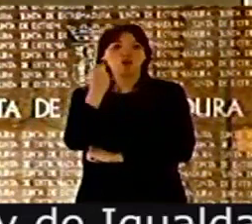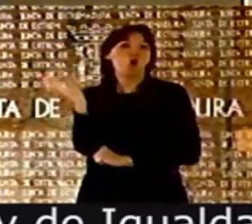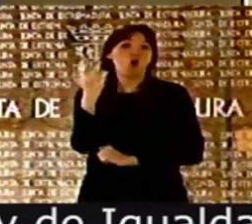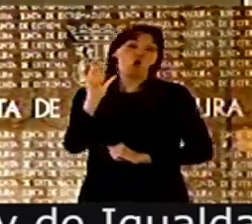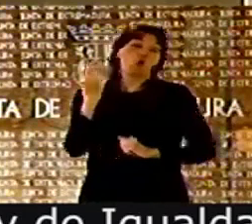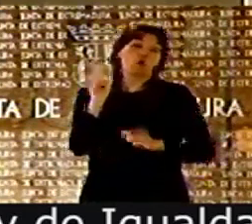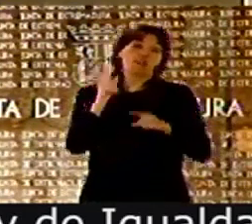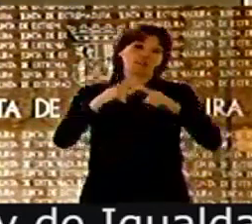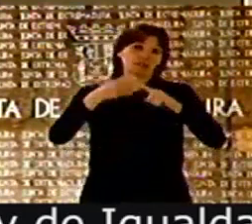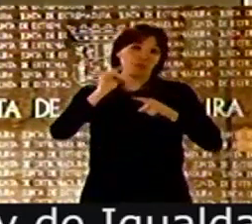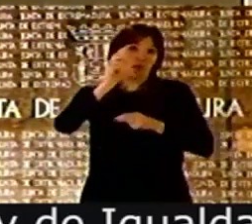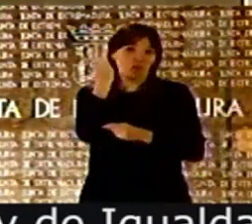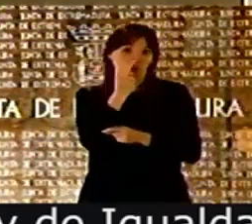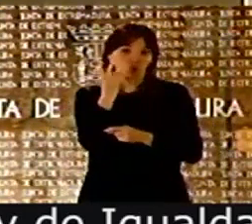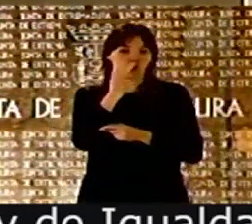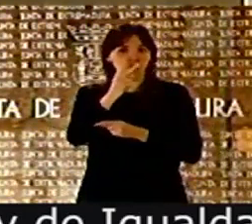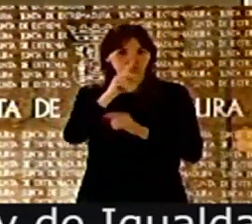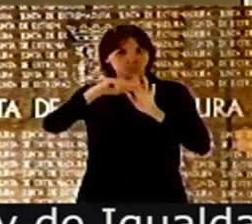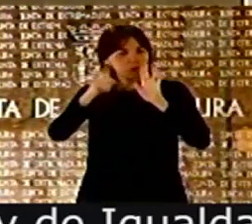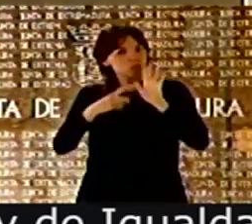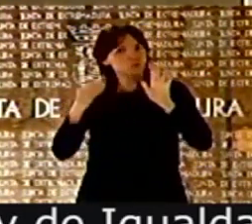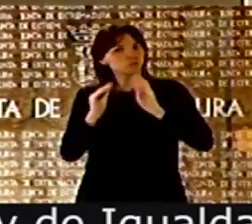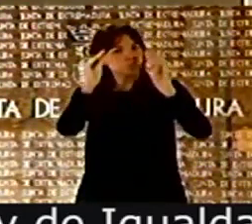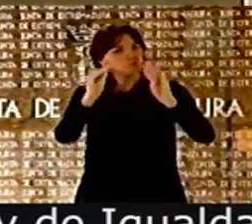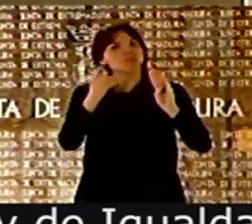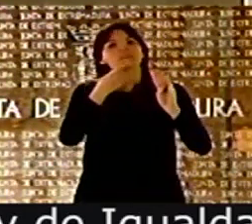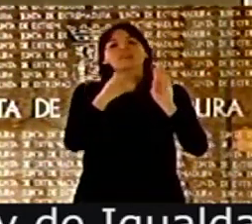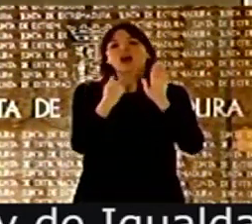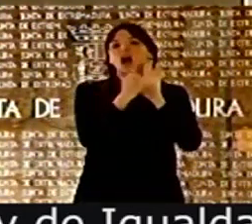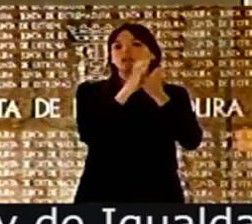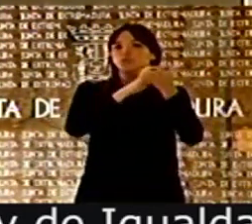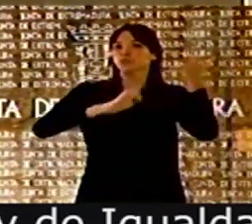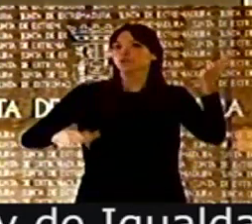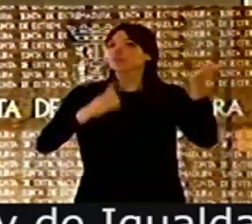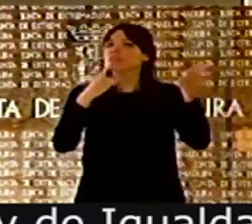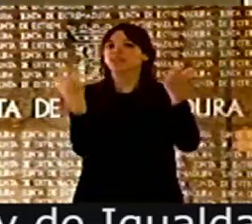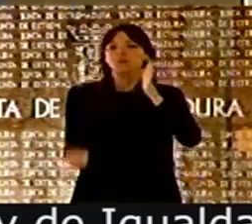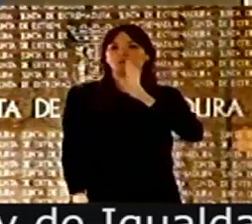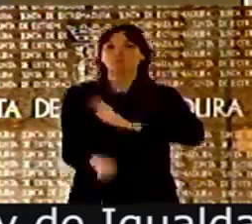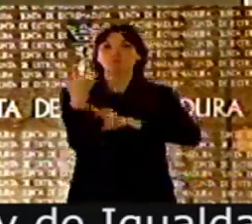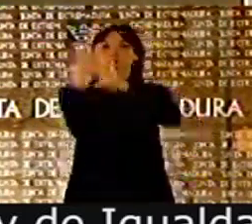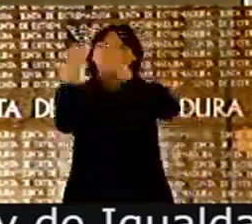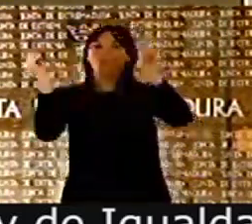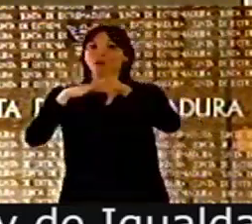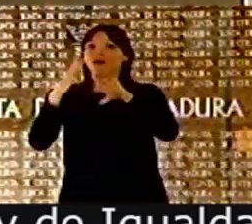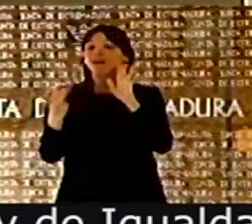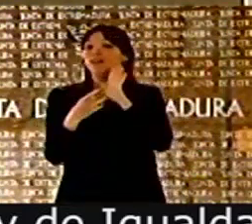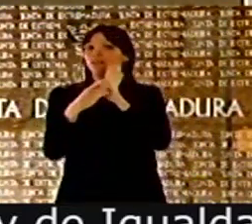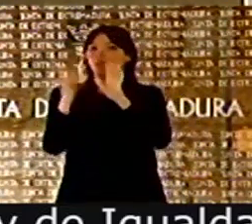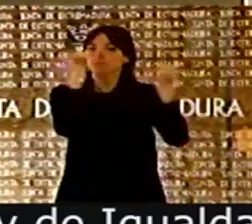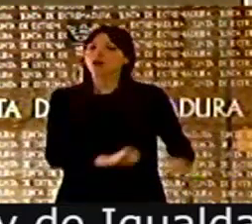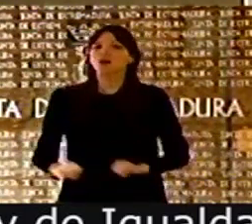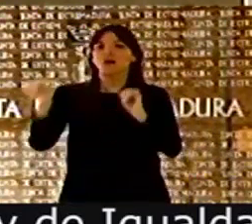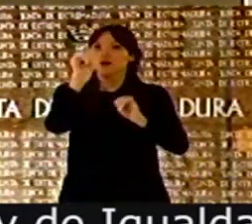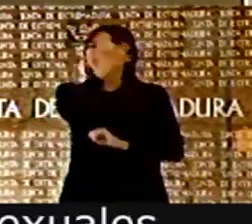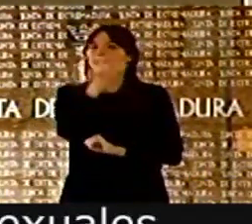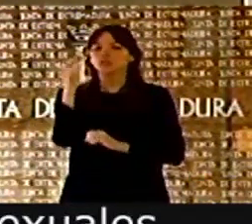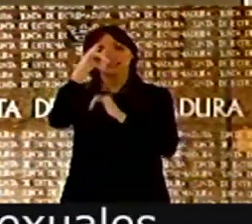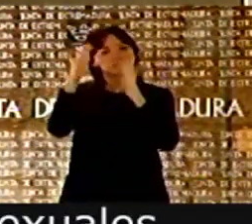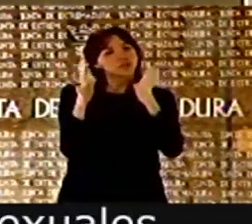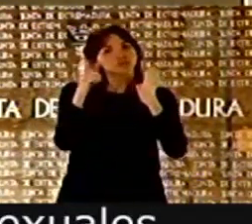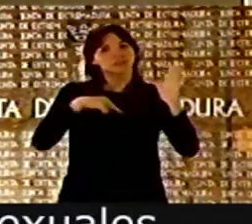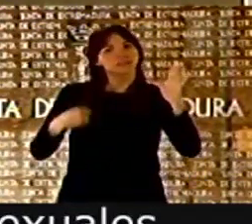Intersexuales, que hablaba de la necesidad de poner en marcha este protocolo con el objetivo de mejorar la calidad de la asistencia sanitaria